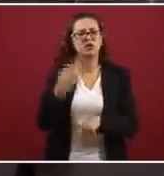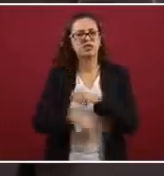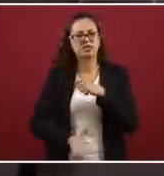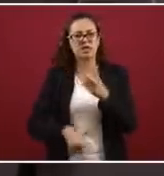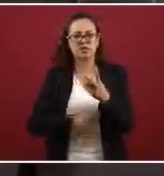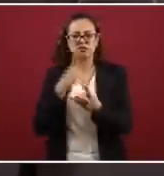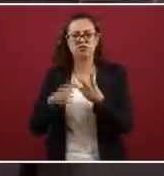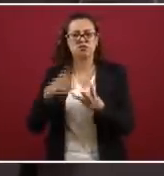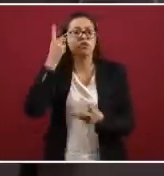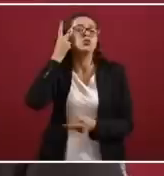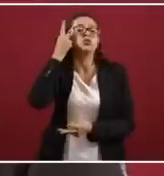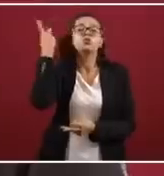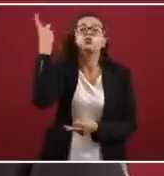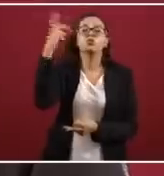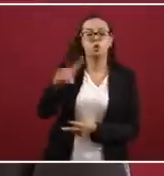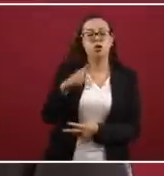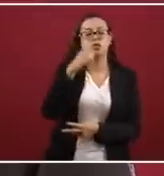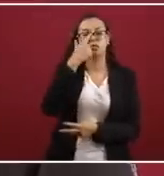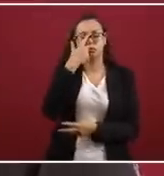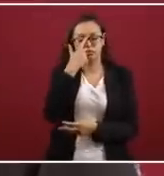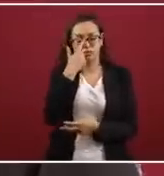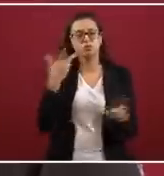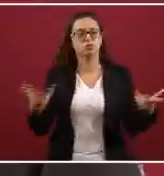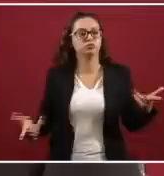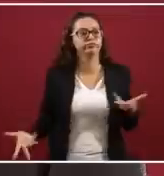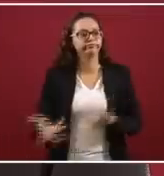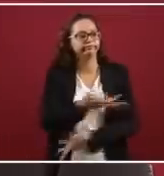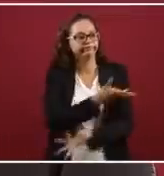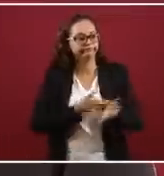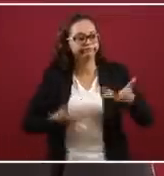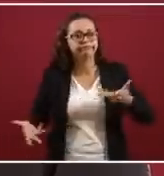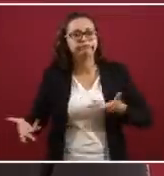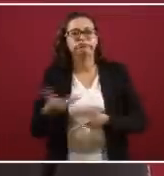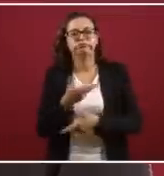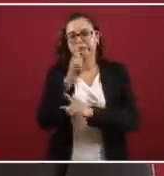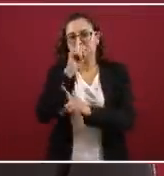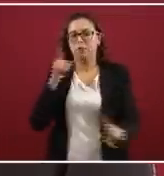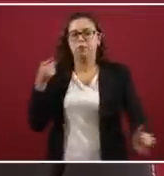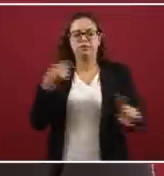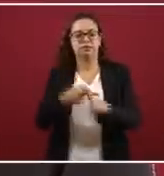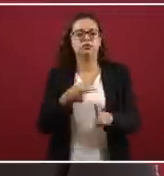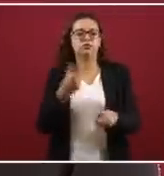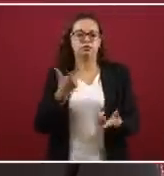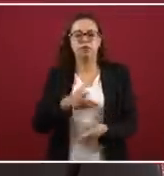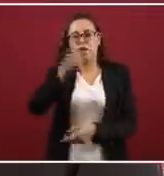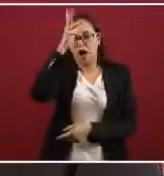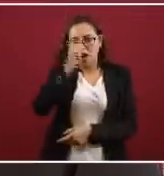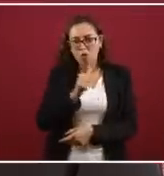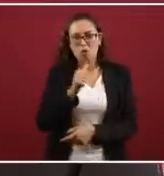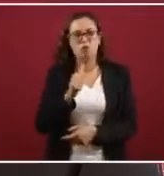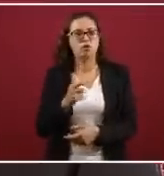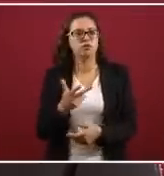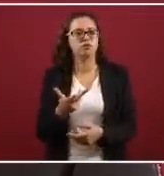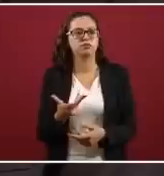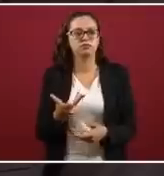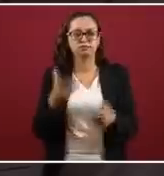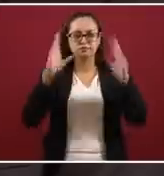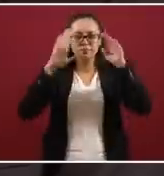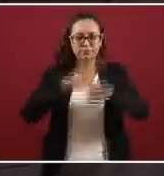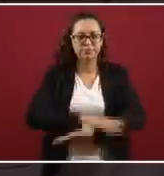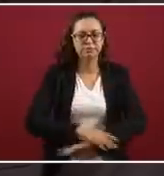los dueños de las minas. Estamos buscando un acuerdo, una